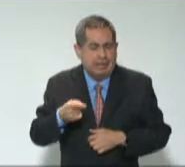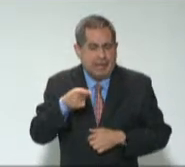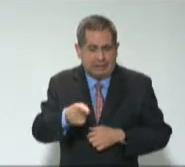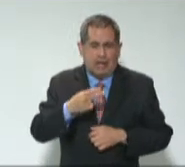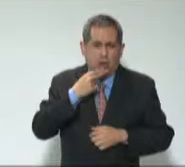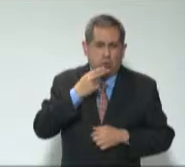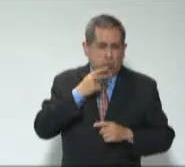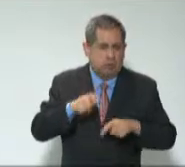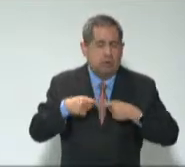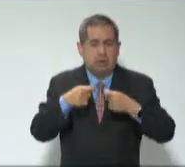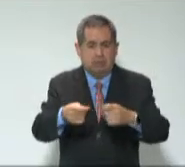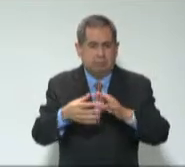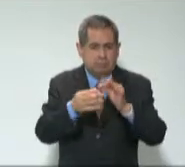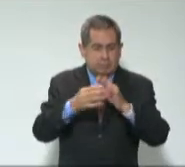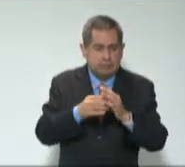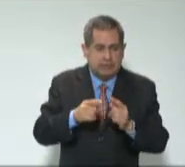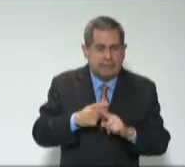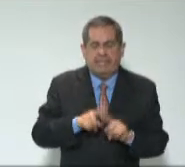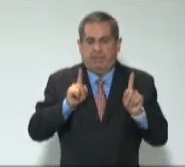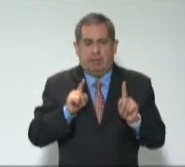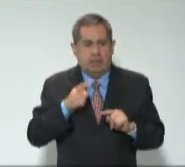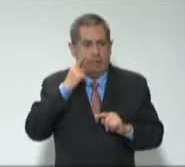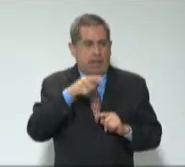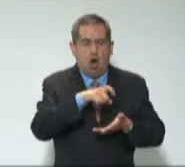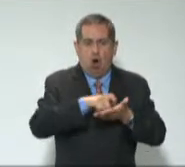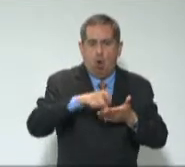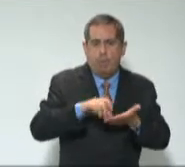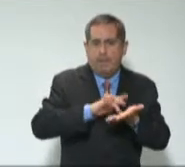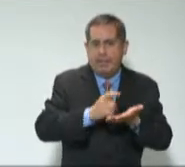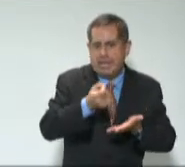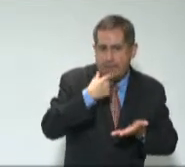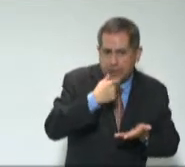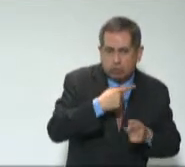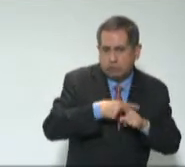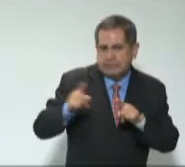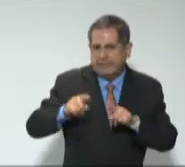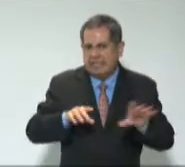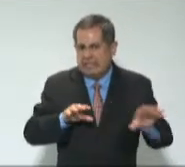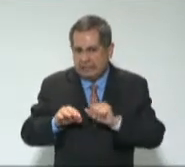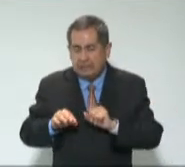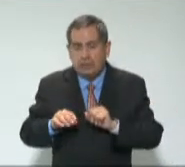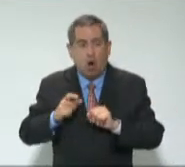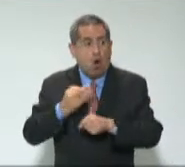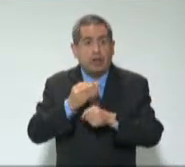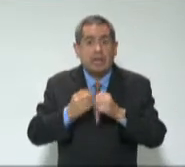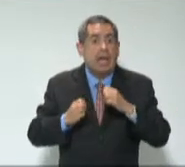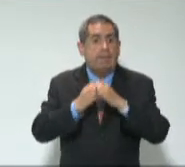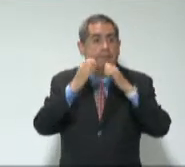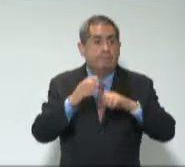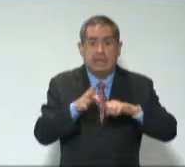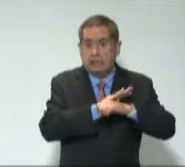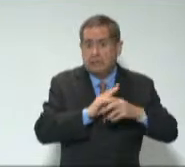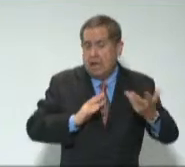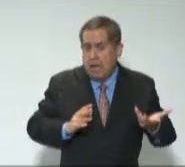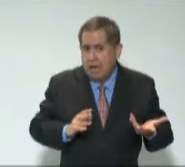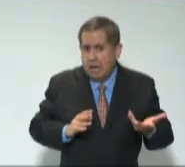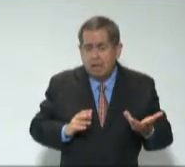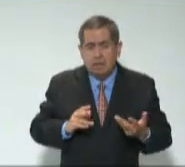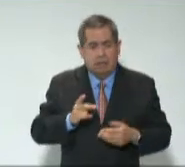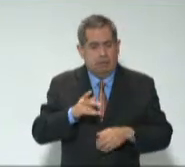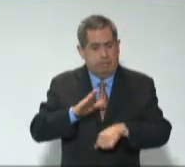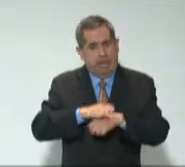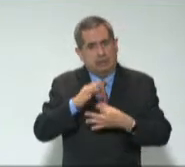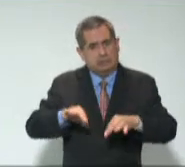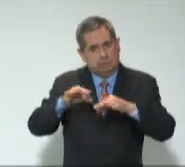utilizando este estado de excepción para la compra de estos medicamentos como decía yo en épocas de emergencia es eh cuando